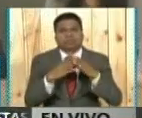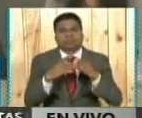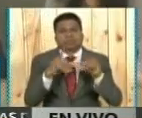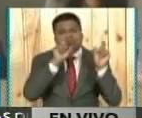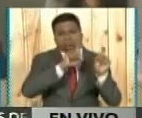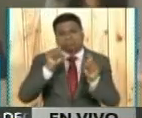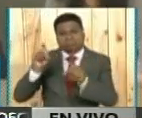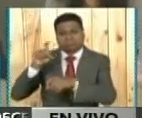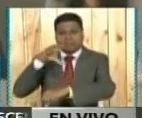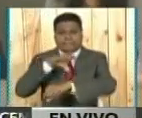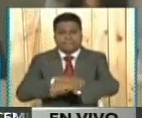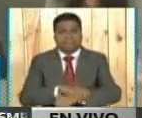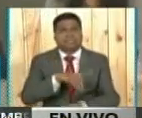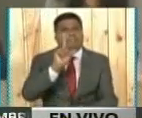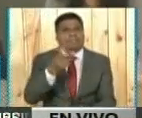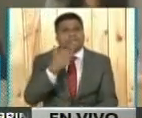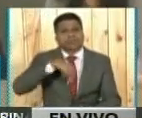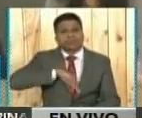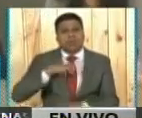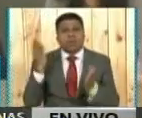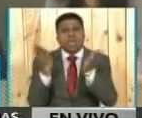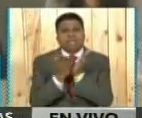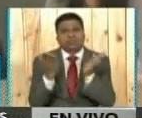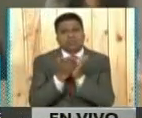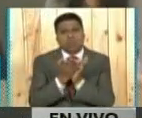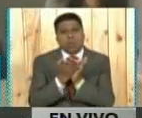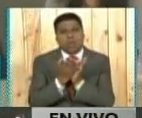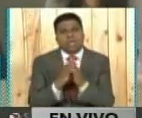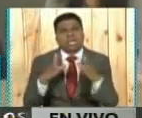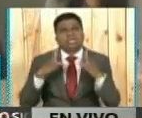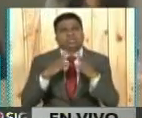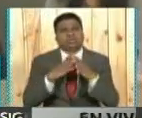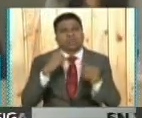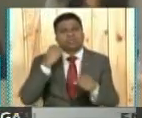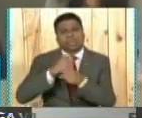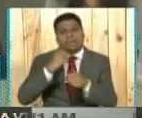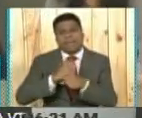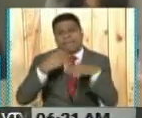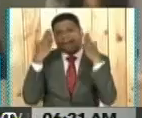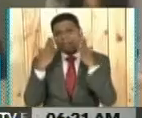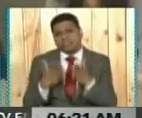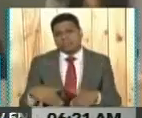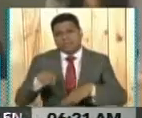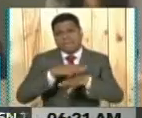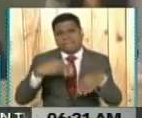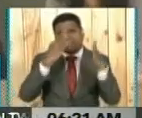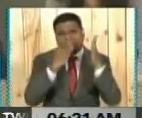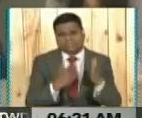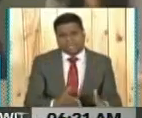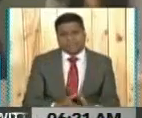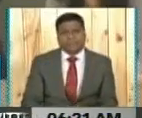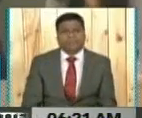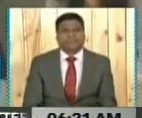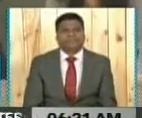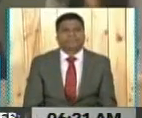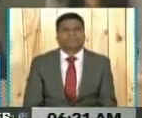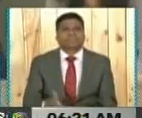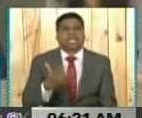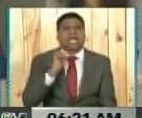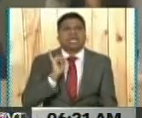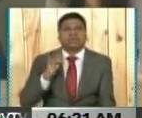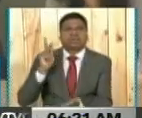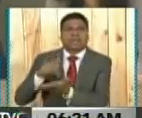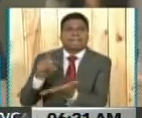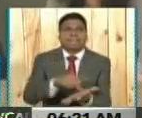También contamos con la Escuela de Formación de Funcionarios y Trabajadores y Trabajadoras del Ministerio. Ha habido una